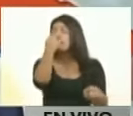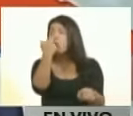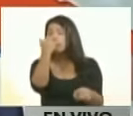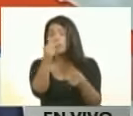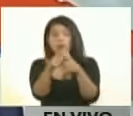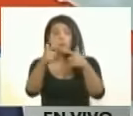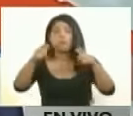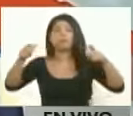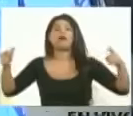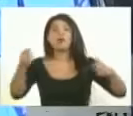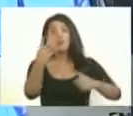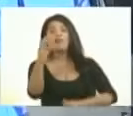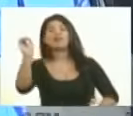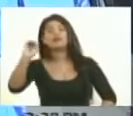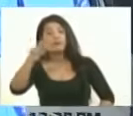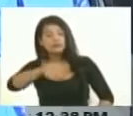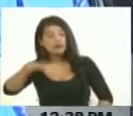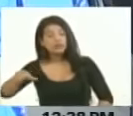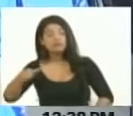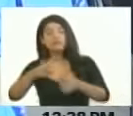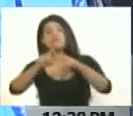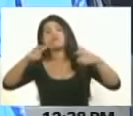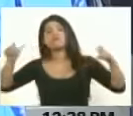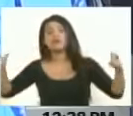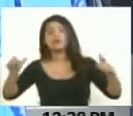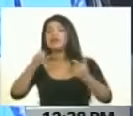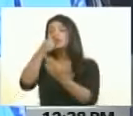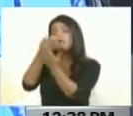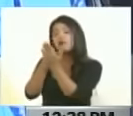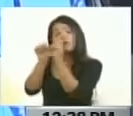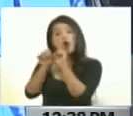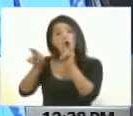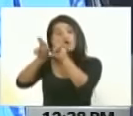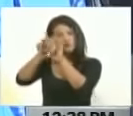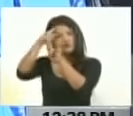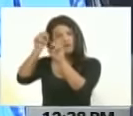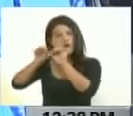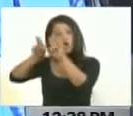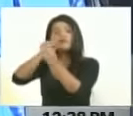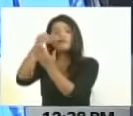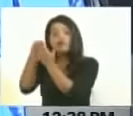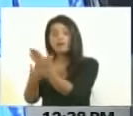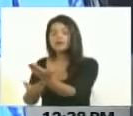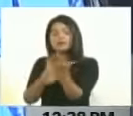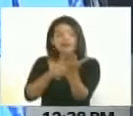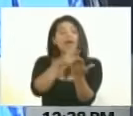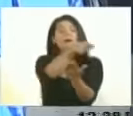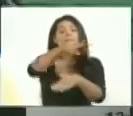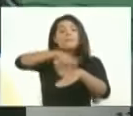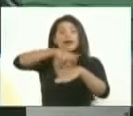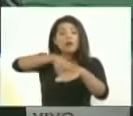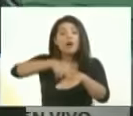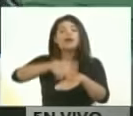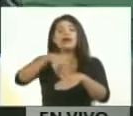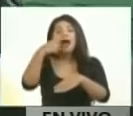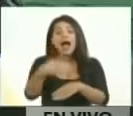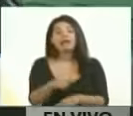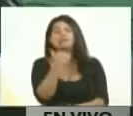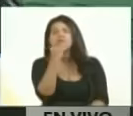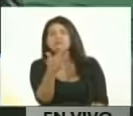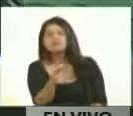40%. El informe de las Naciones Unidas este año dice que hay 100.000 personas, 10% de la